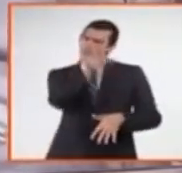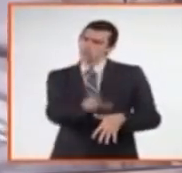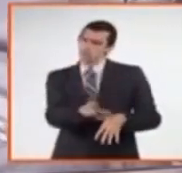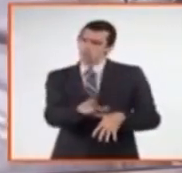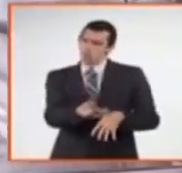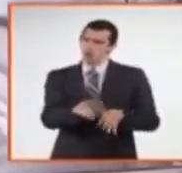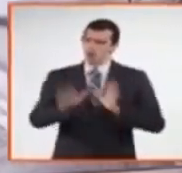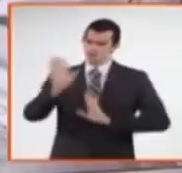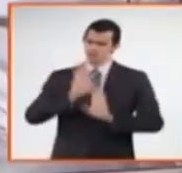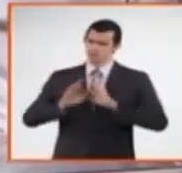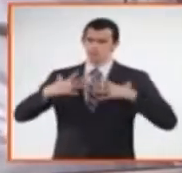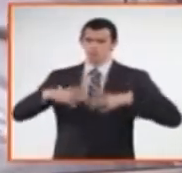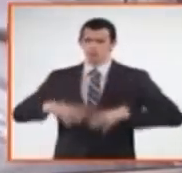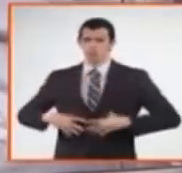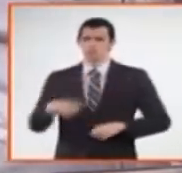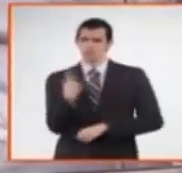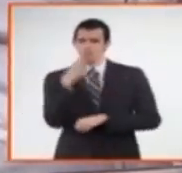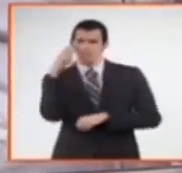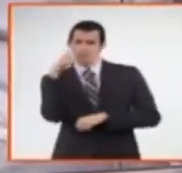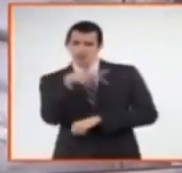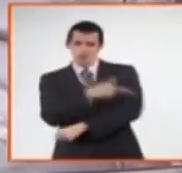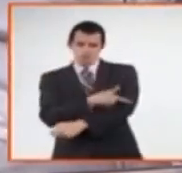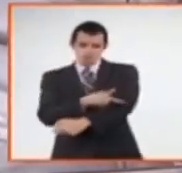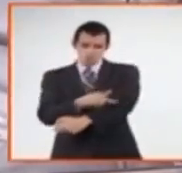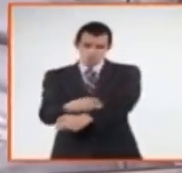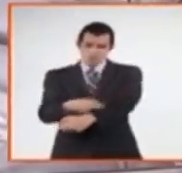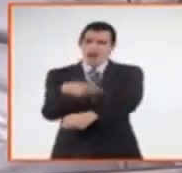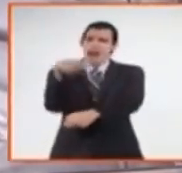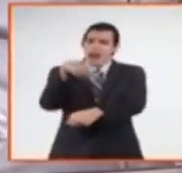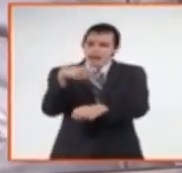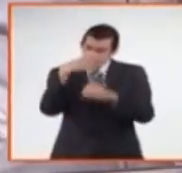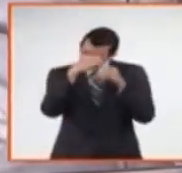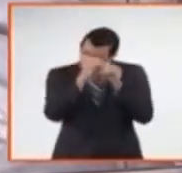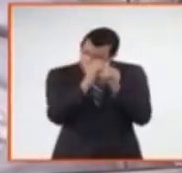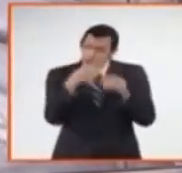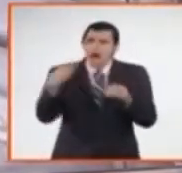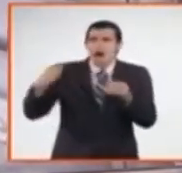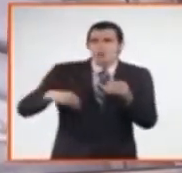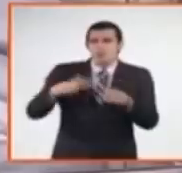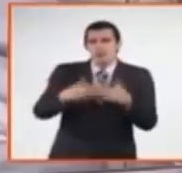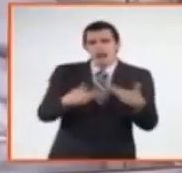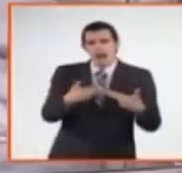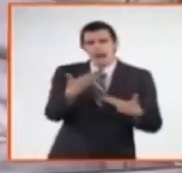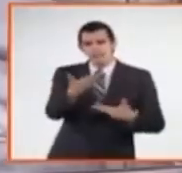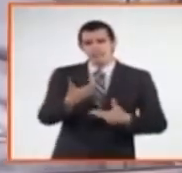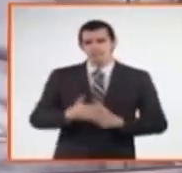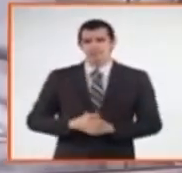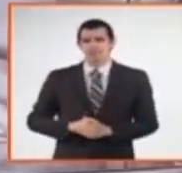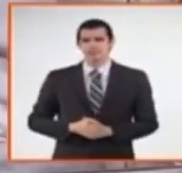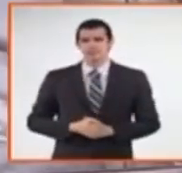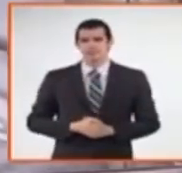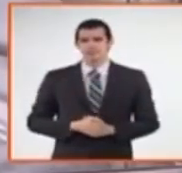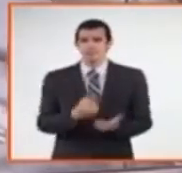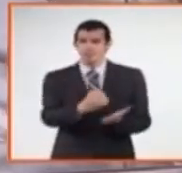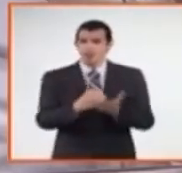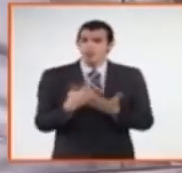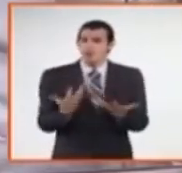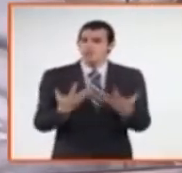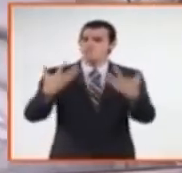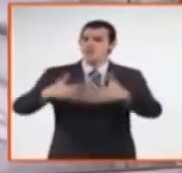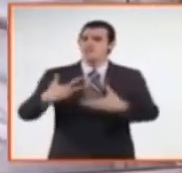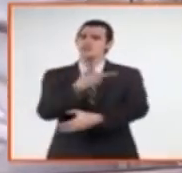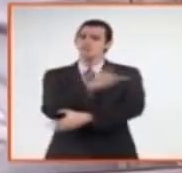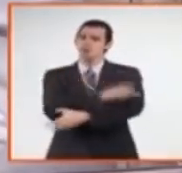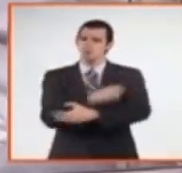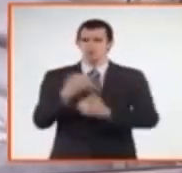ensayos clínicos hoy una muy buena noticia es por favor la anterior y una muy buena noticia es que en el día de hoy